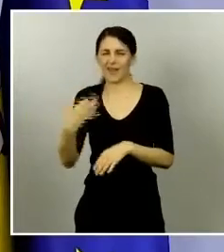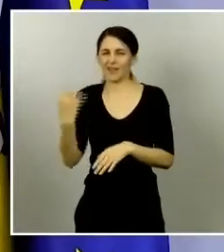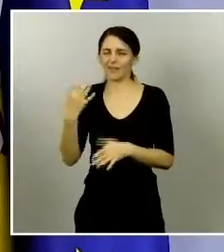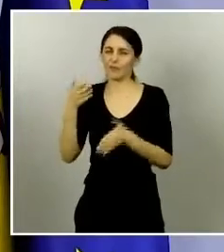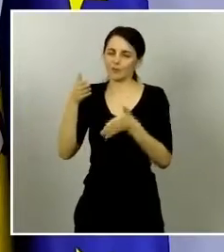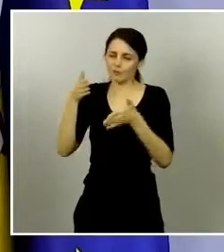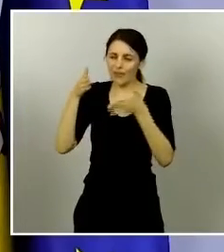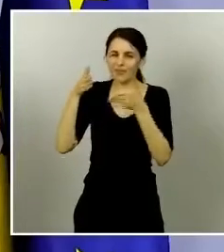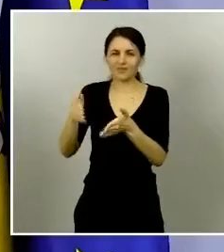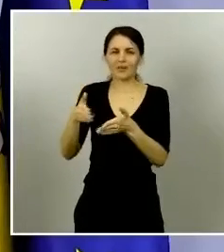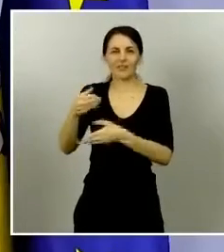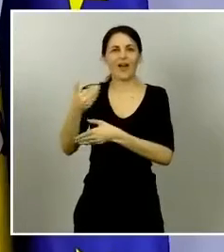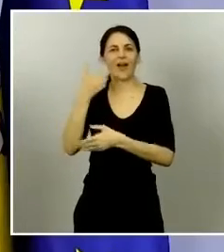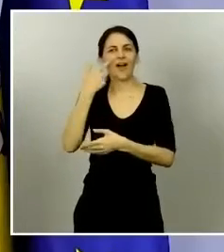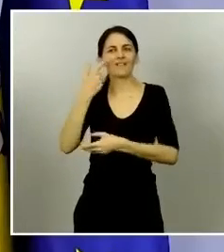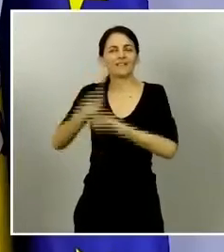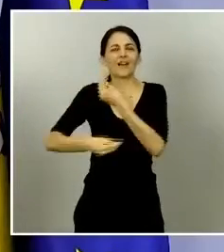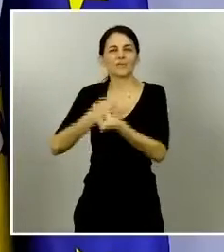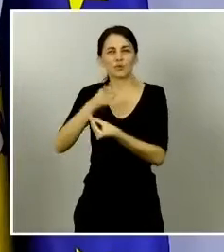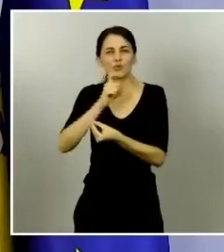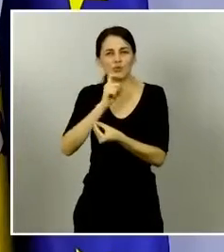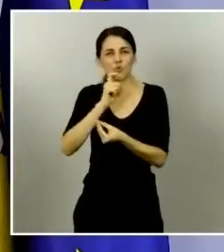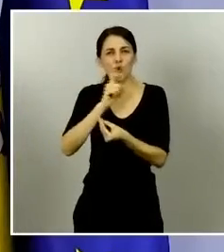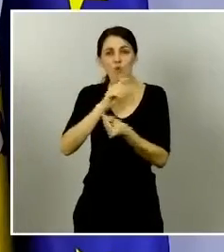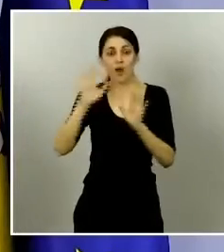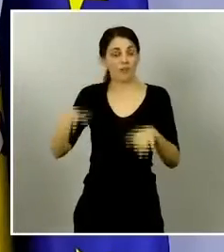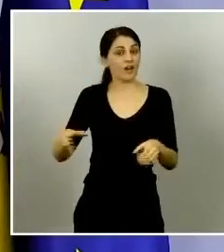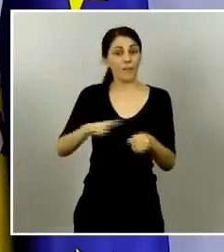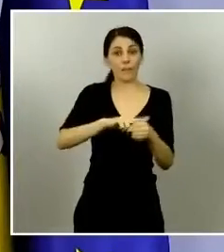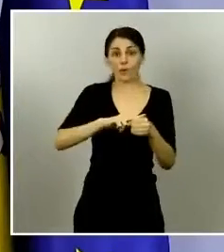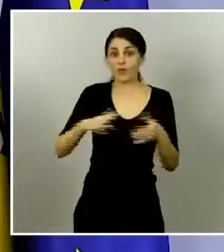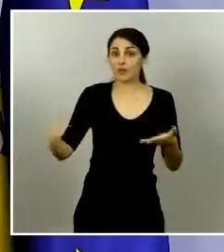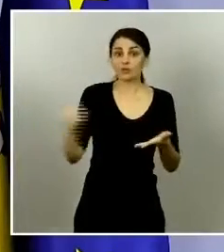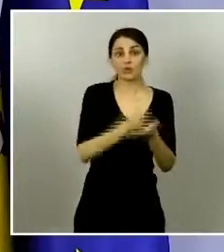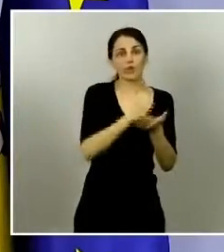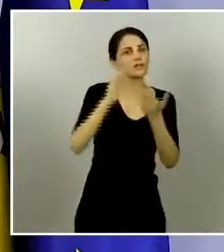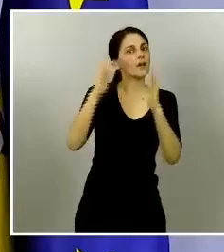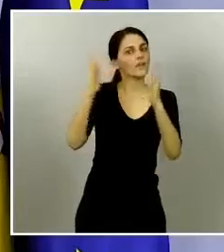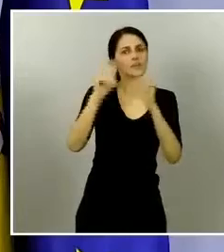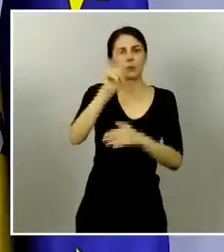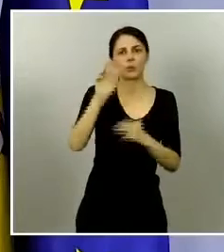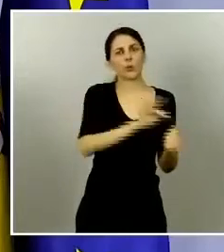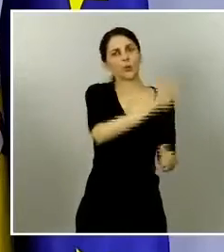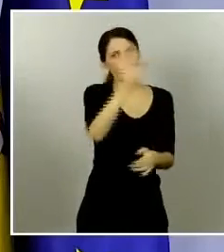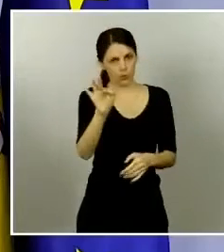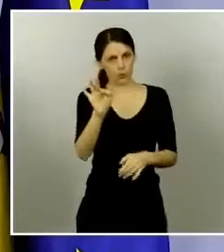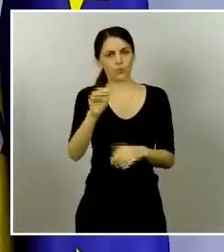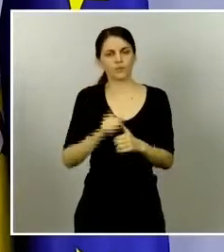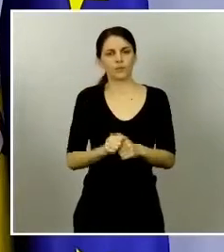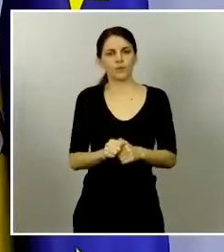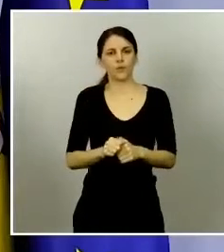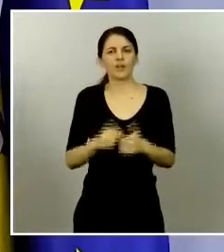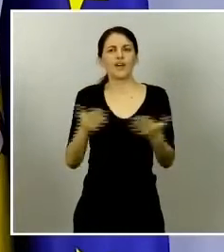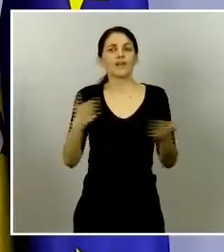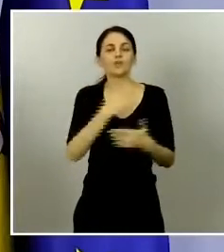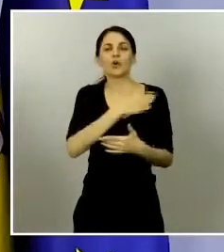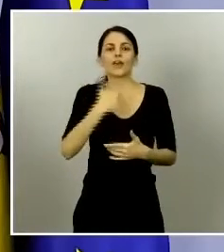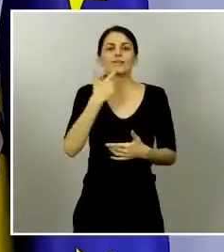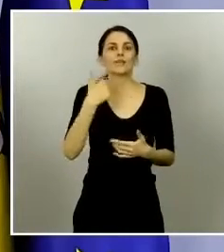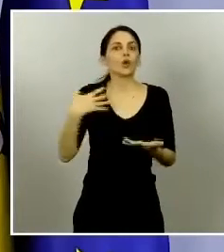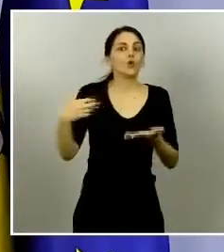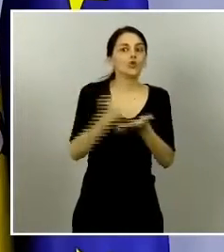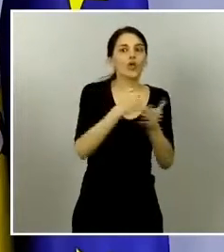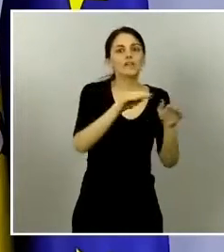escoge una unidad territorial hay que ceñirse a esta unidad territorial, y por tanto esta vez ha progresado todas las provincias de Castilla y León a fase